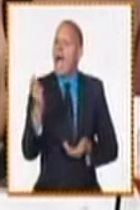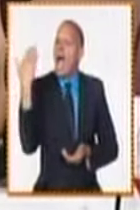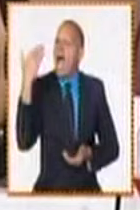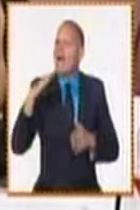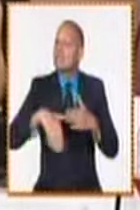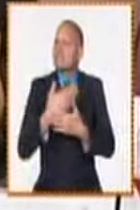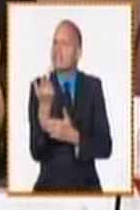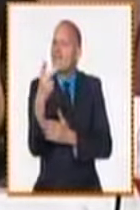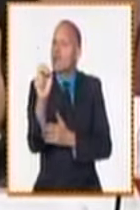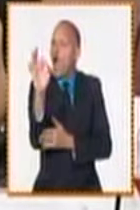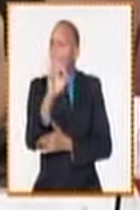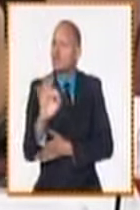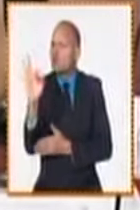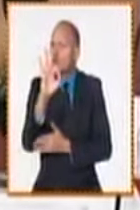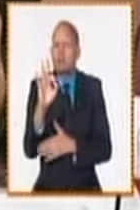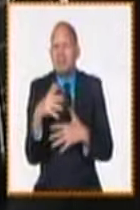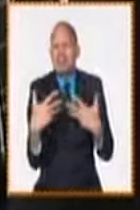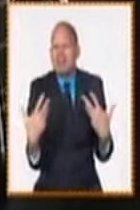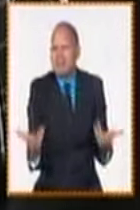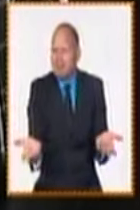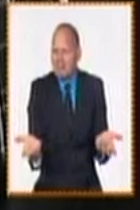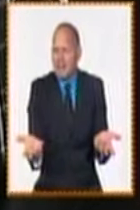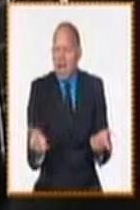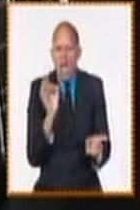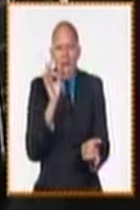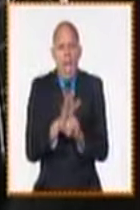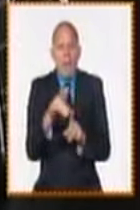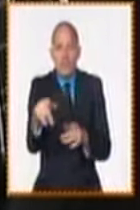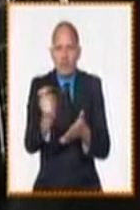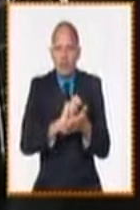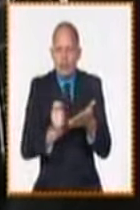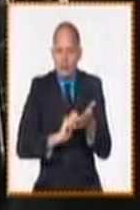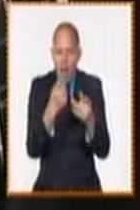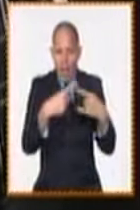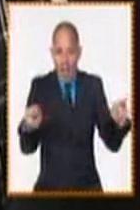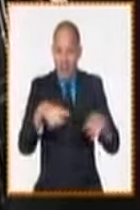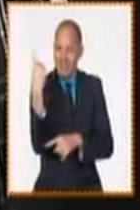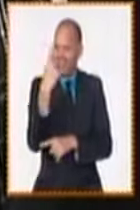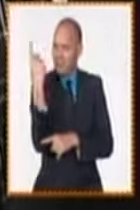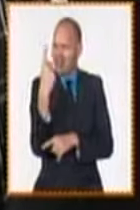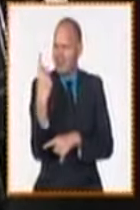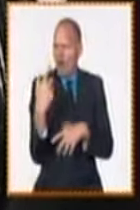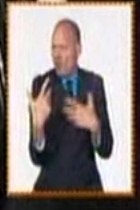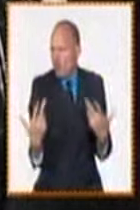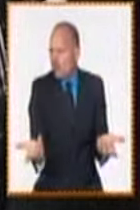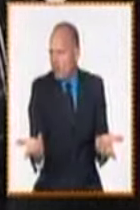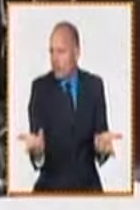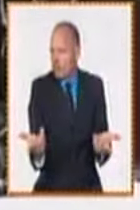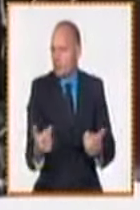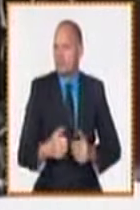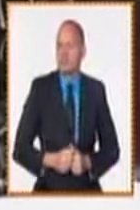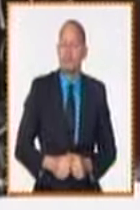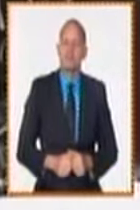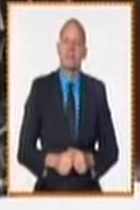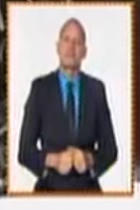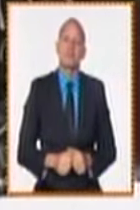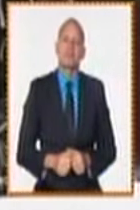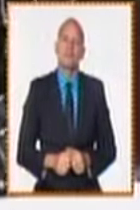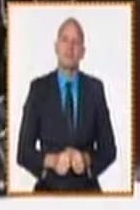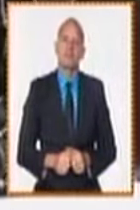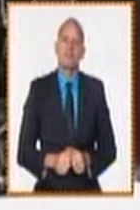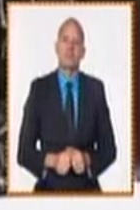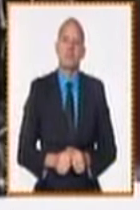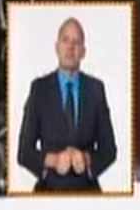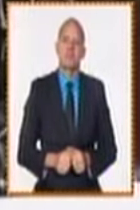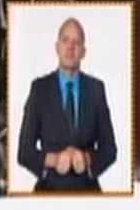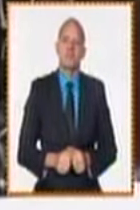llegamos a la ciudad tomada y al himno de Bayamo, que después sería el himno nacional? La ocupación de la ciudad de Bayamo por